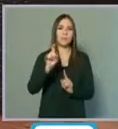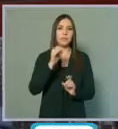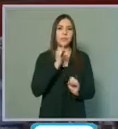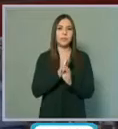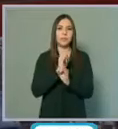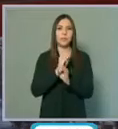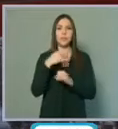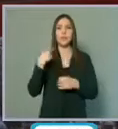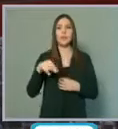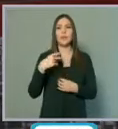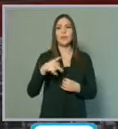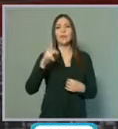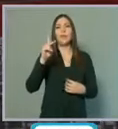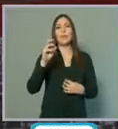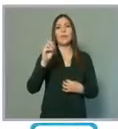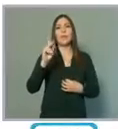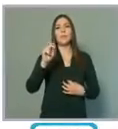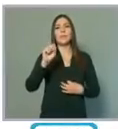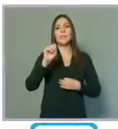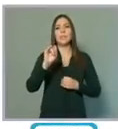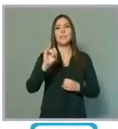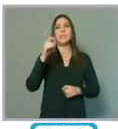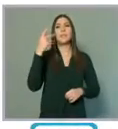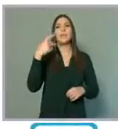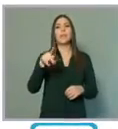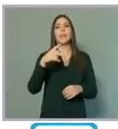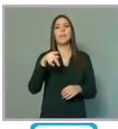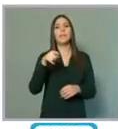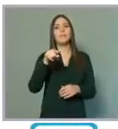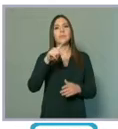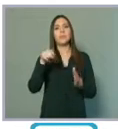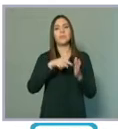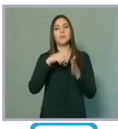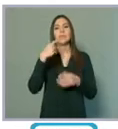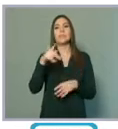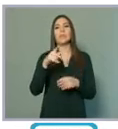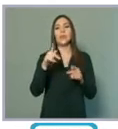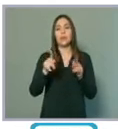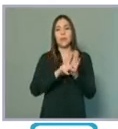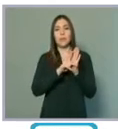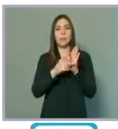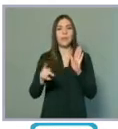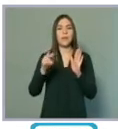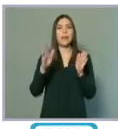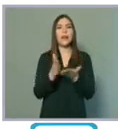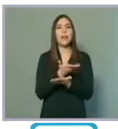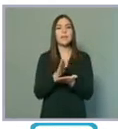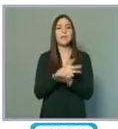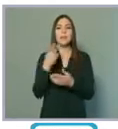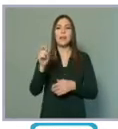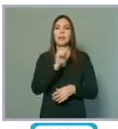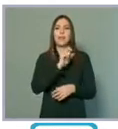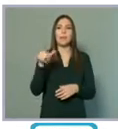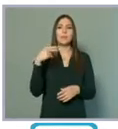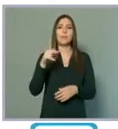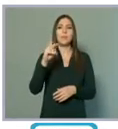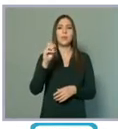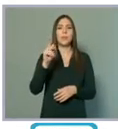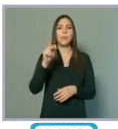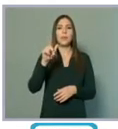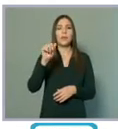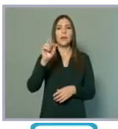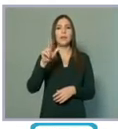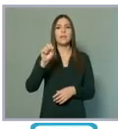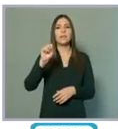PopSci, en Popular Science, Ciencia Popular, una revista pues muy, muy, muy famosa, que sintetiza y nos ofrece, digamos, una